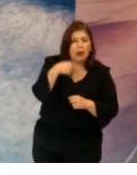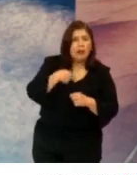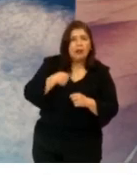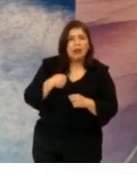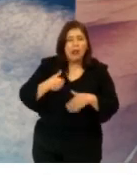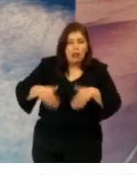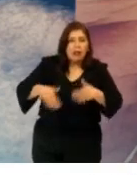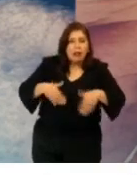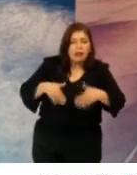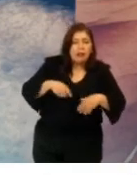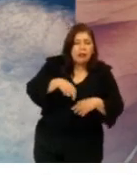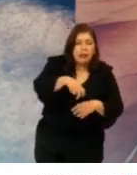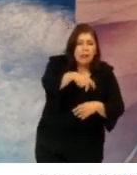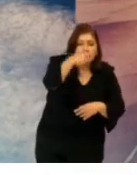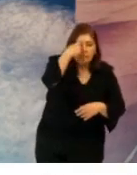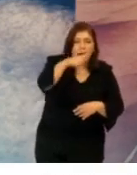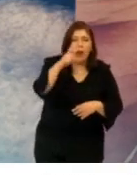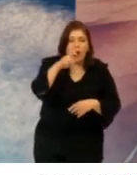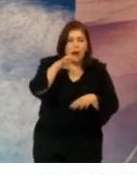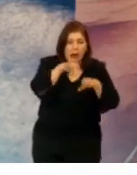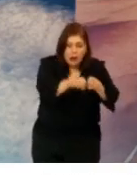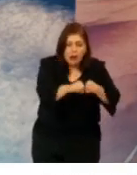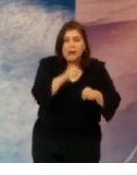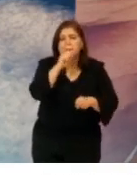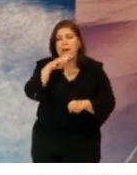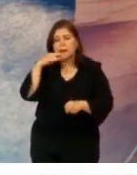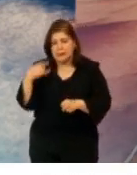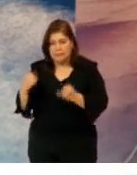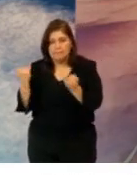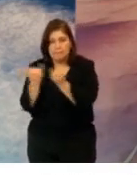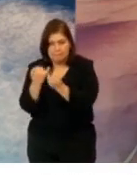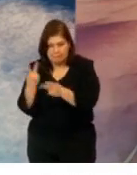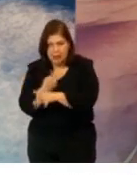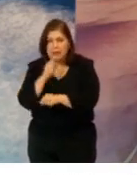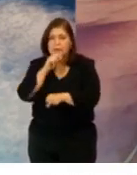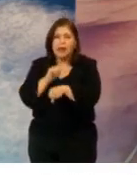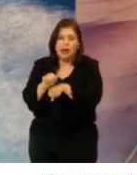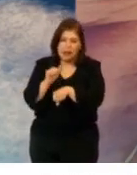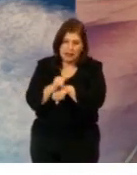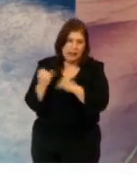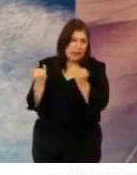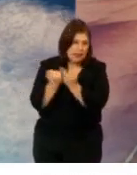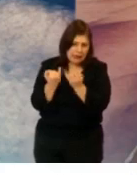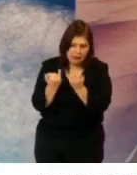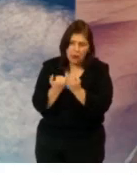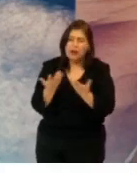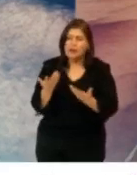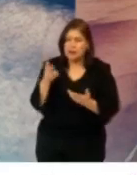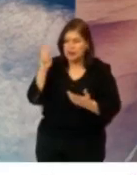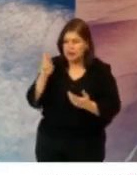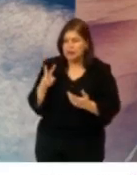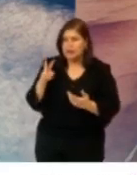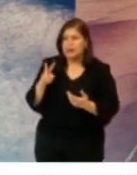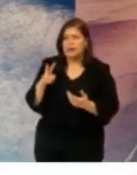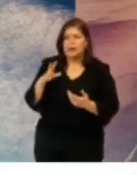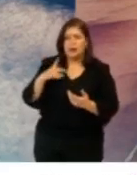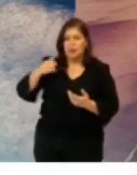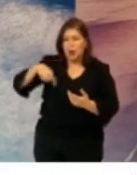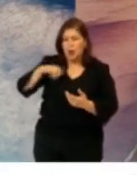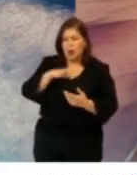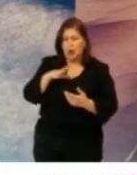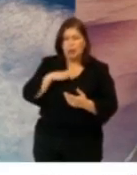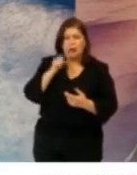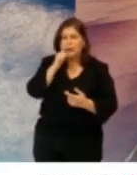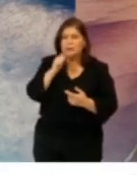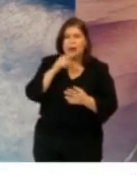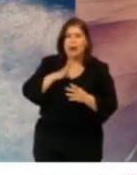En Chile también pasa. En Argentina está empezando a pasar. Estamos empezando a hablar, o sea, en su país, en el mío, de migrantes climáticos. Cada